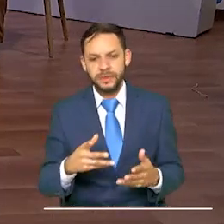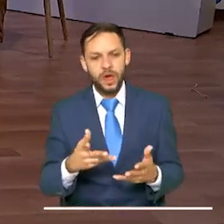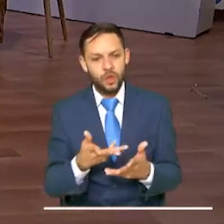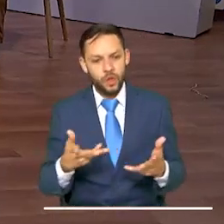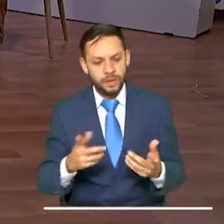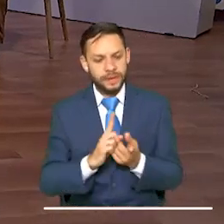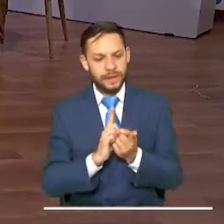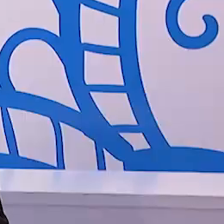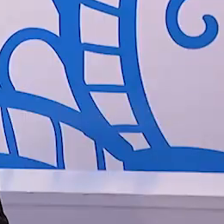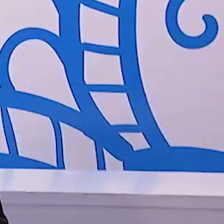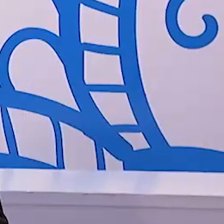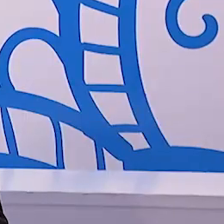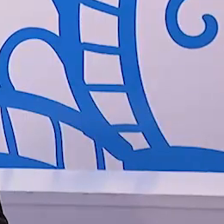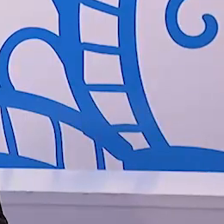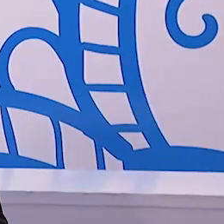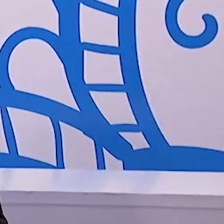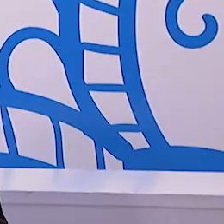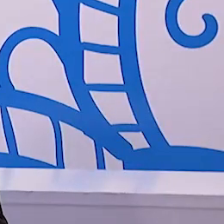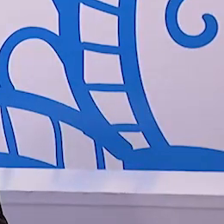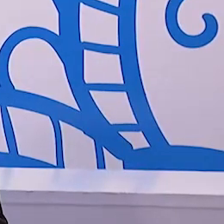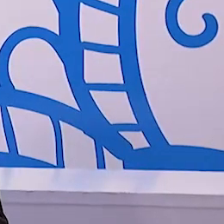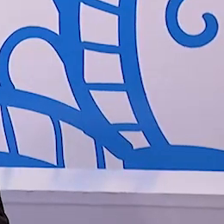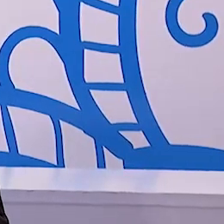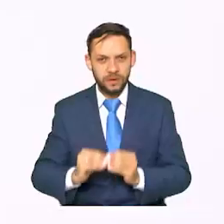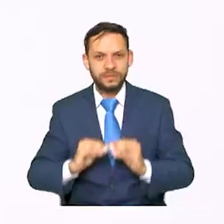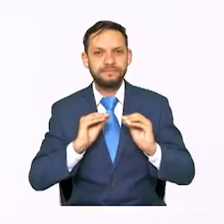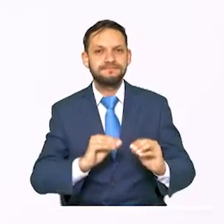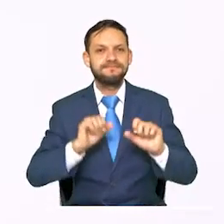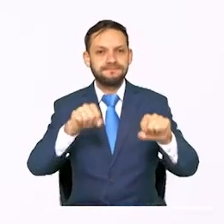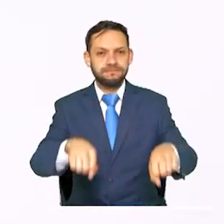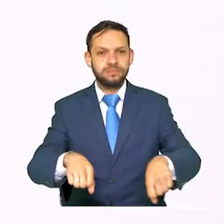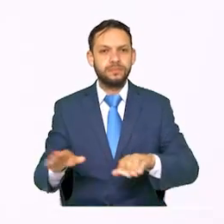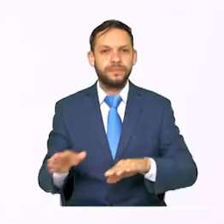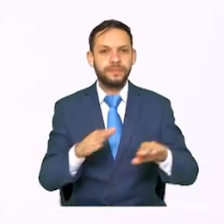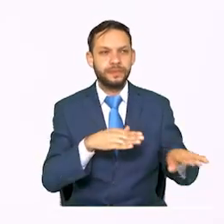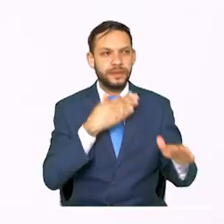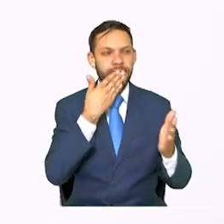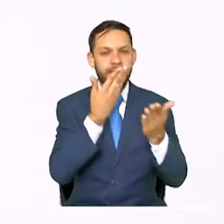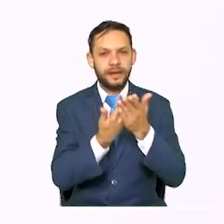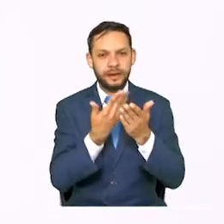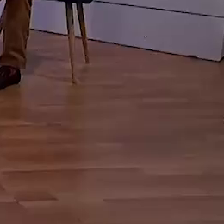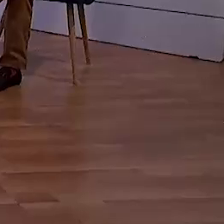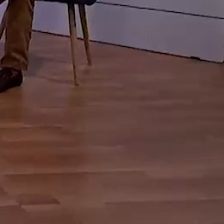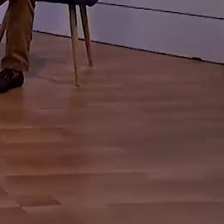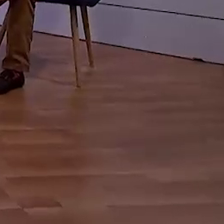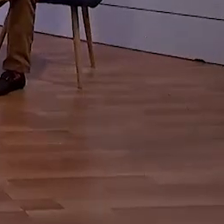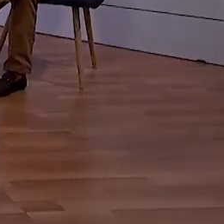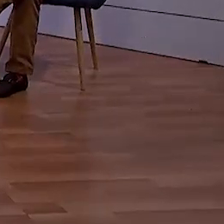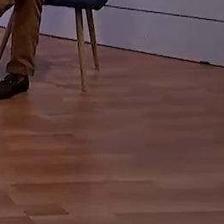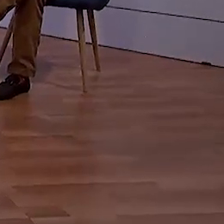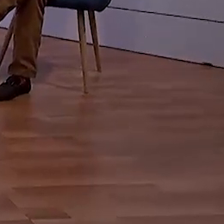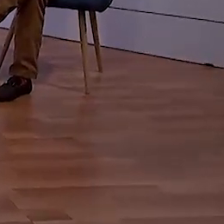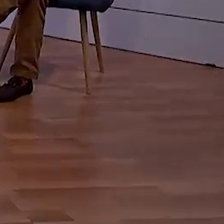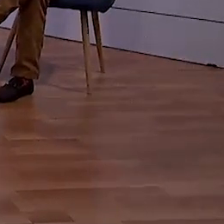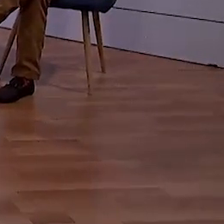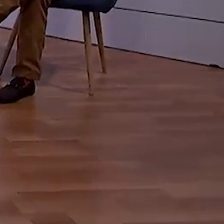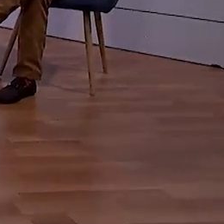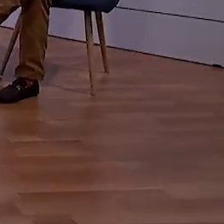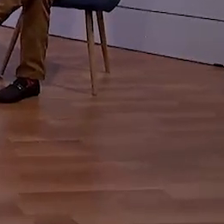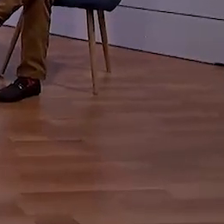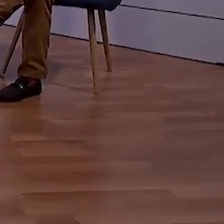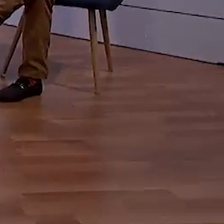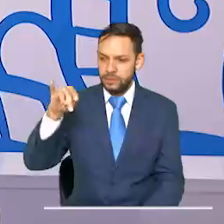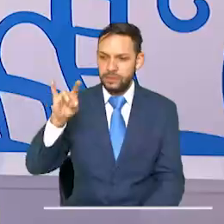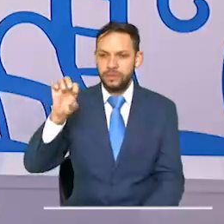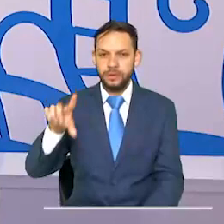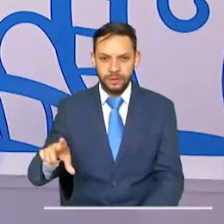transformar la forma de leer estos ejercicios terapéuticos. Gracias, Otoniel. Agradecerle también al doctor Rojas, un gusto, a Diego, a todos